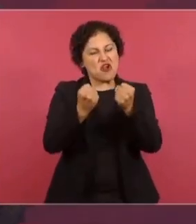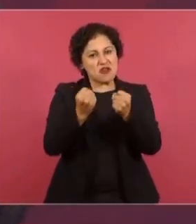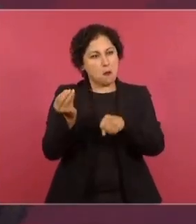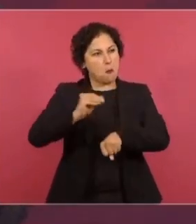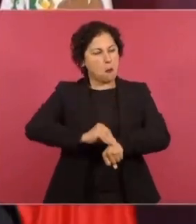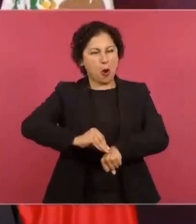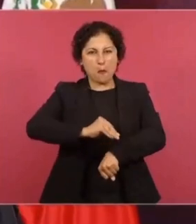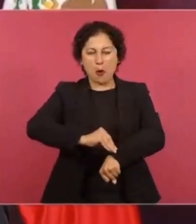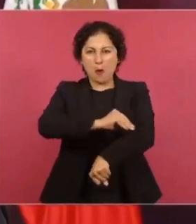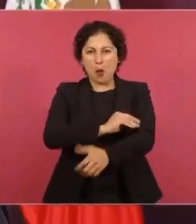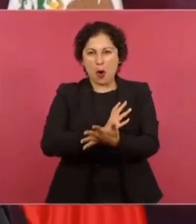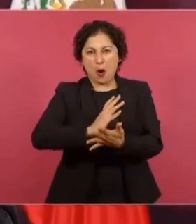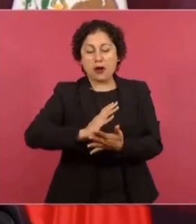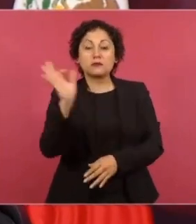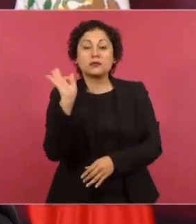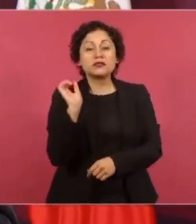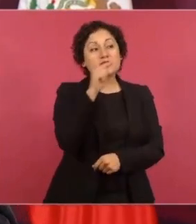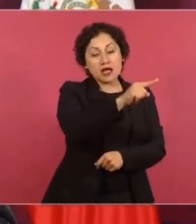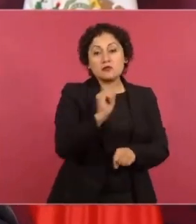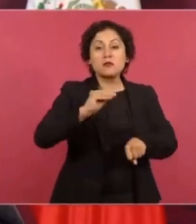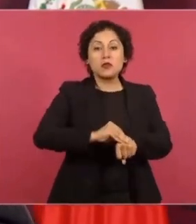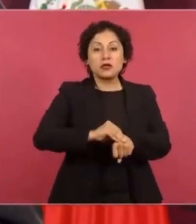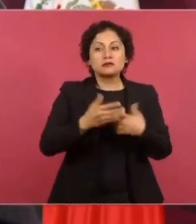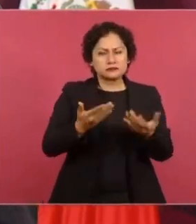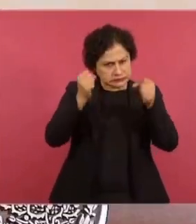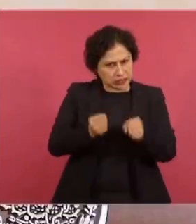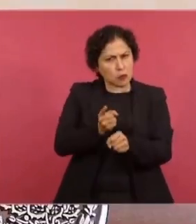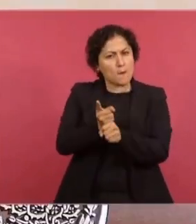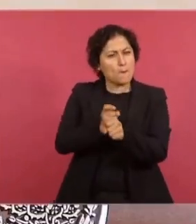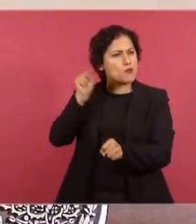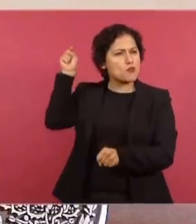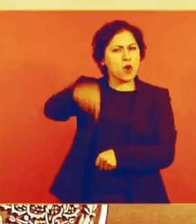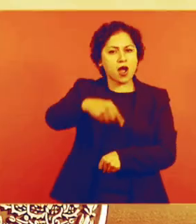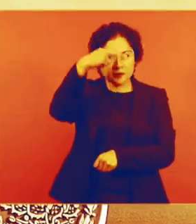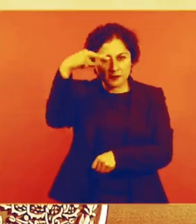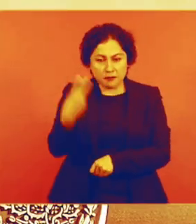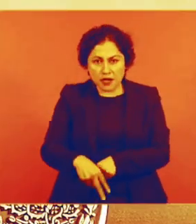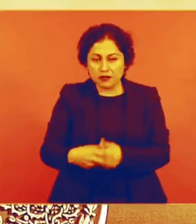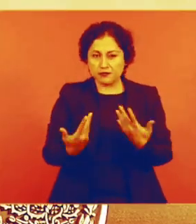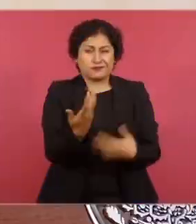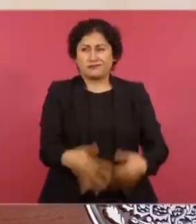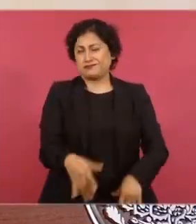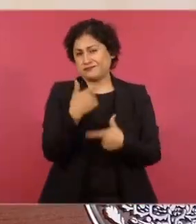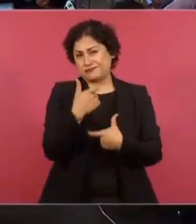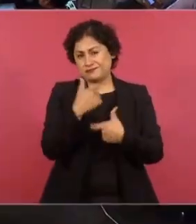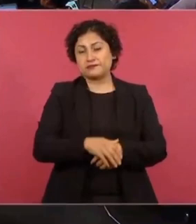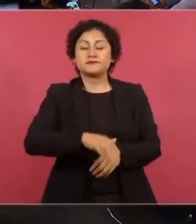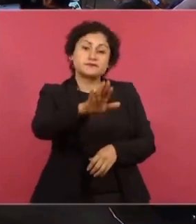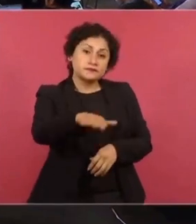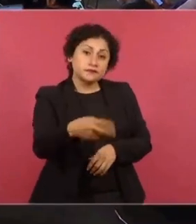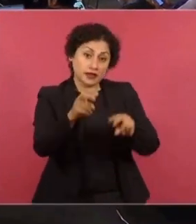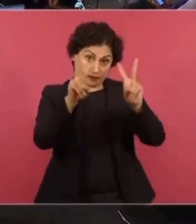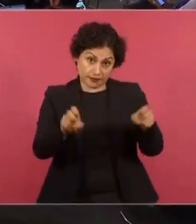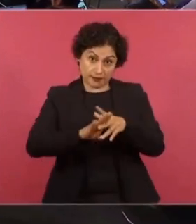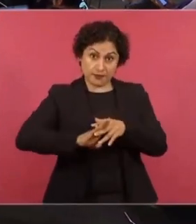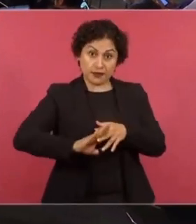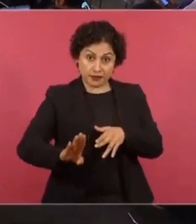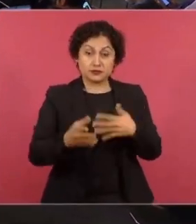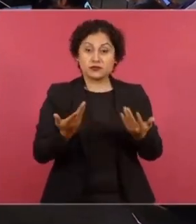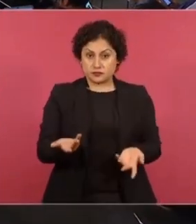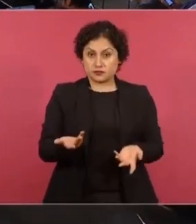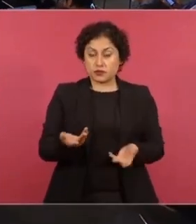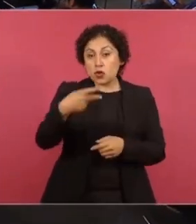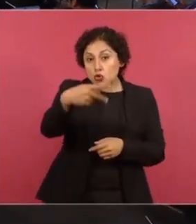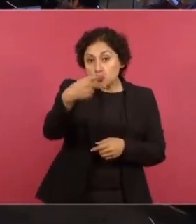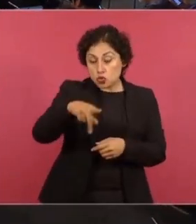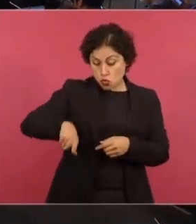plantear que van a bombardear a México o cosas por el estilo. De risa. Son muy ridículos. Pero el tema de la migración, señor presidente, ¿está dentro de los planes antes de que